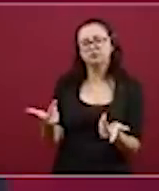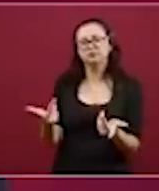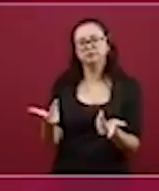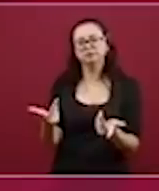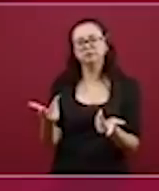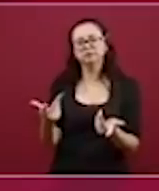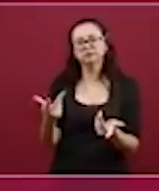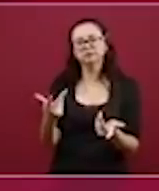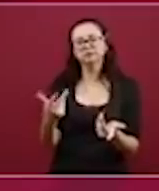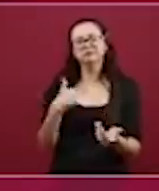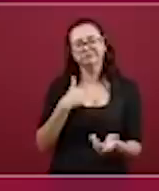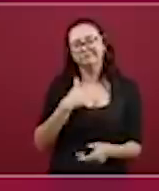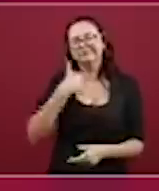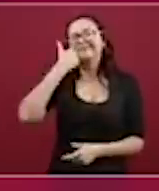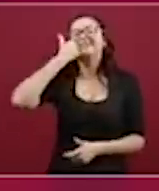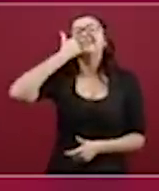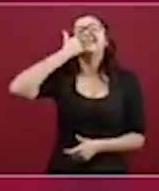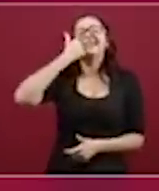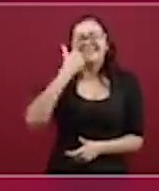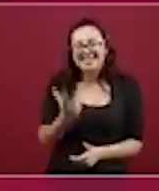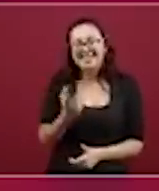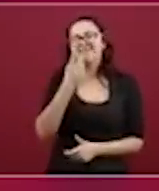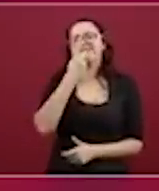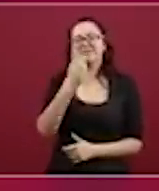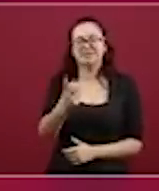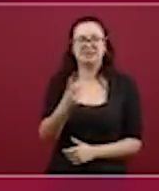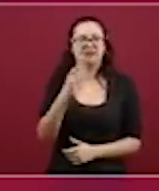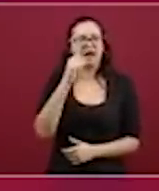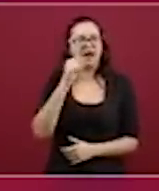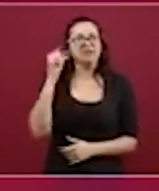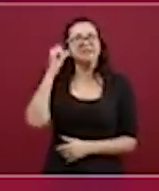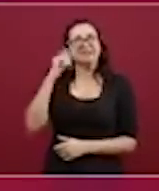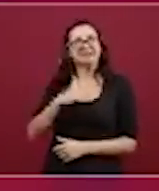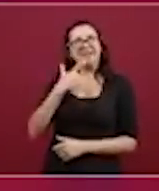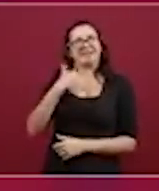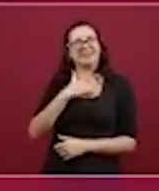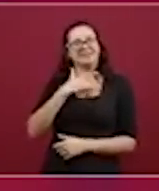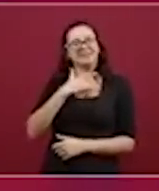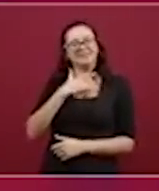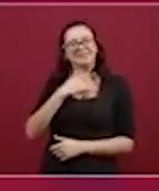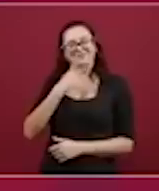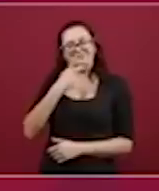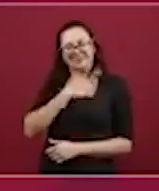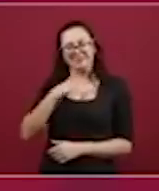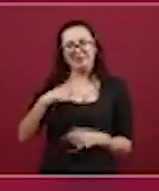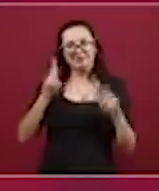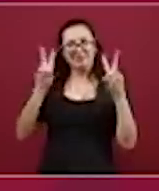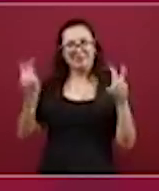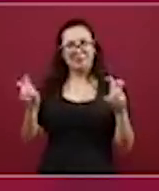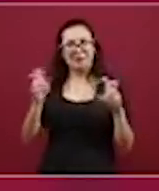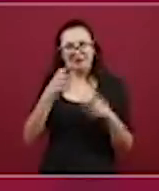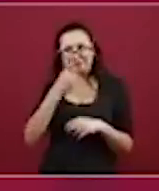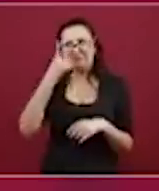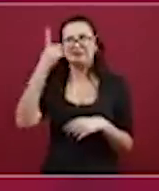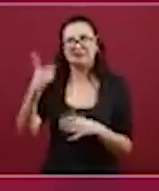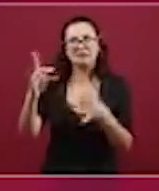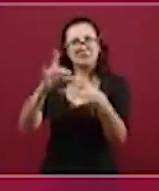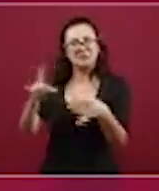de decirlo desde ayer, tenía yo ganas de hablar de esto, es decir, a